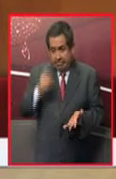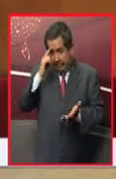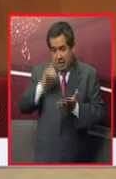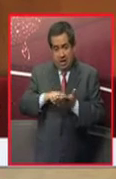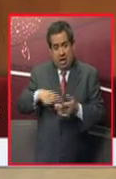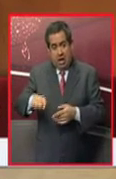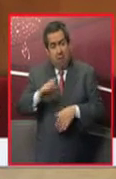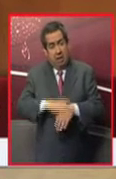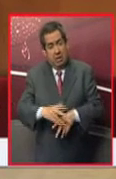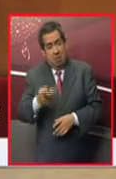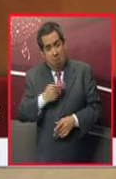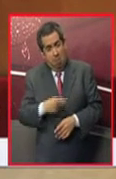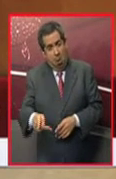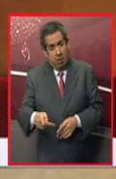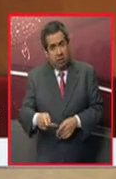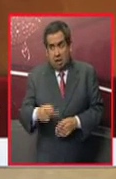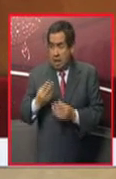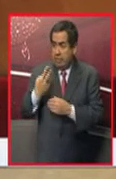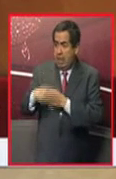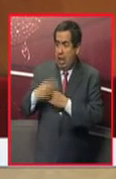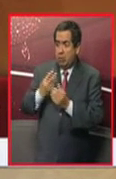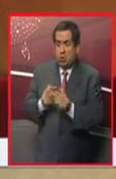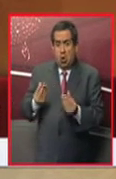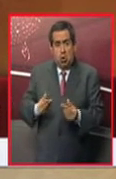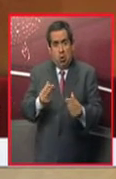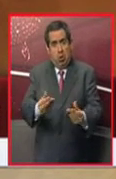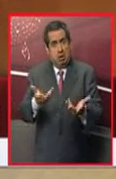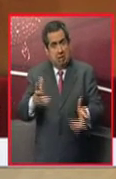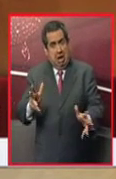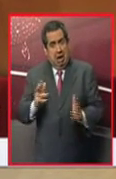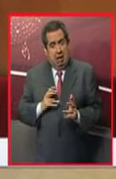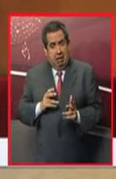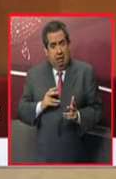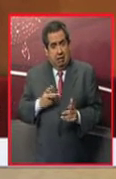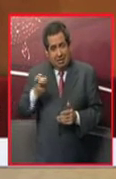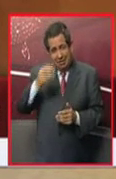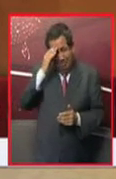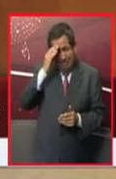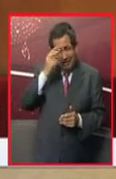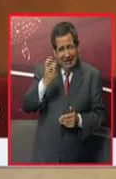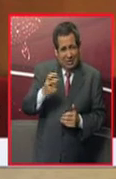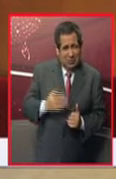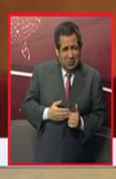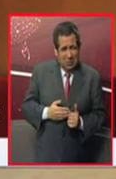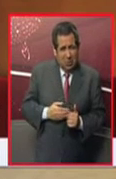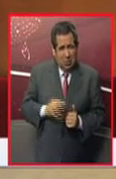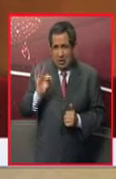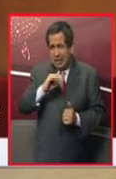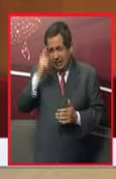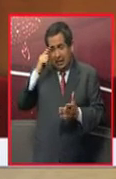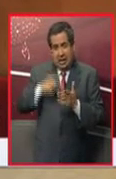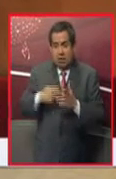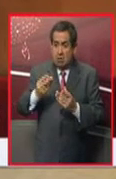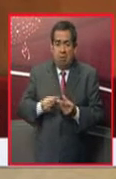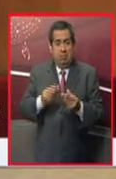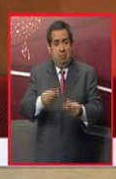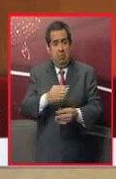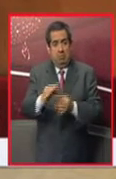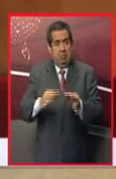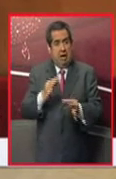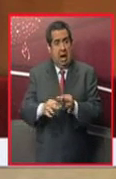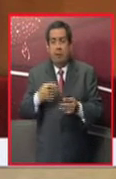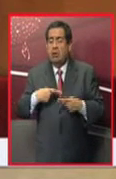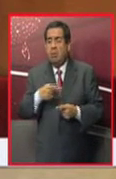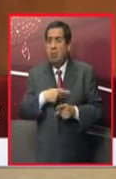lo que necesitan son televisiones? ¿De verdad están conscientes que esa es la mejor manera de beneficiar a los